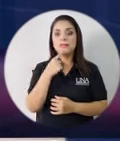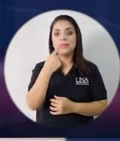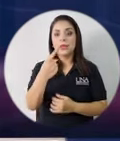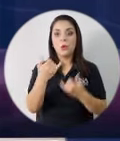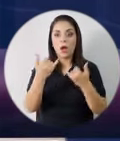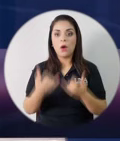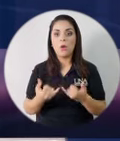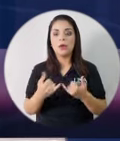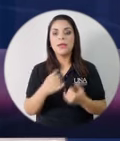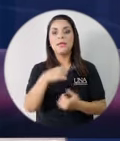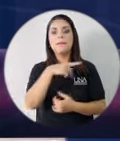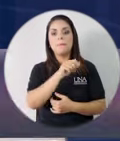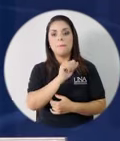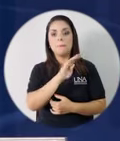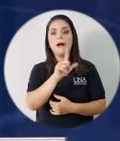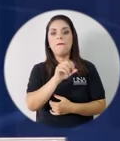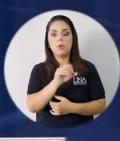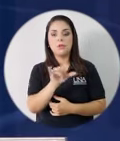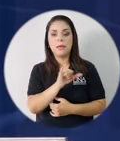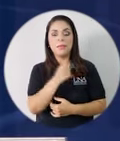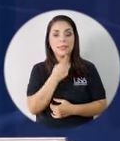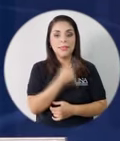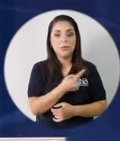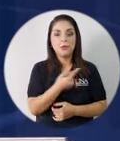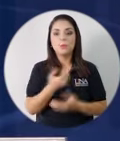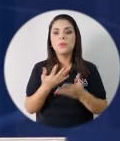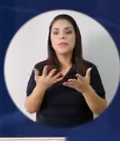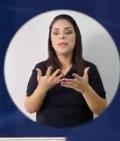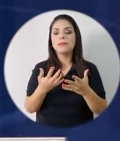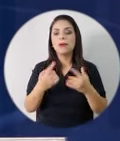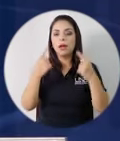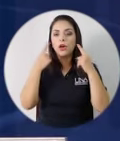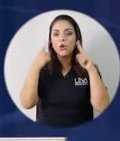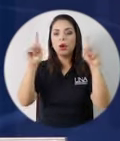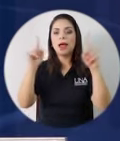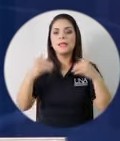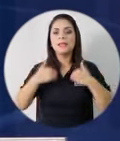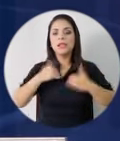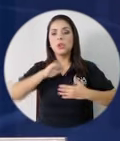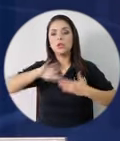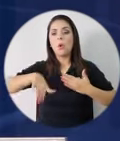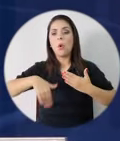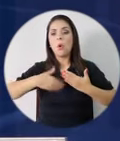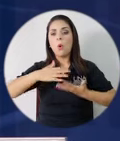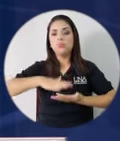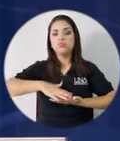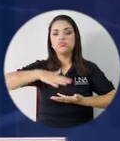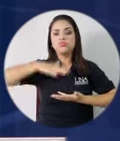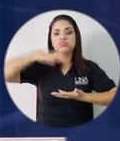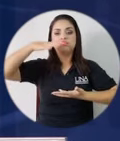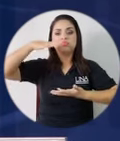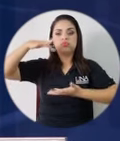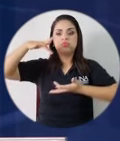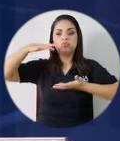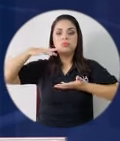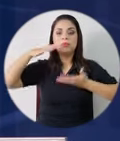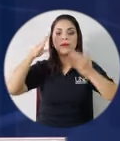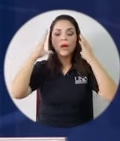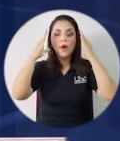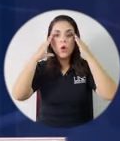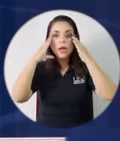todo precisamente como usted lo mencionaba ahora y lo mencionaba Pablo en el bloque anterior, para lograr contar con todo ese bagaje